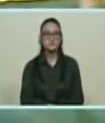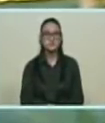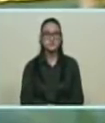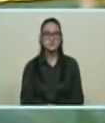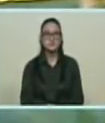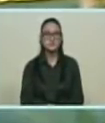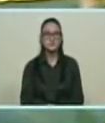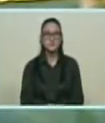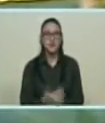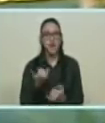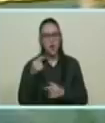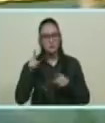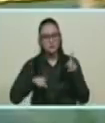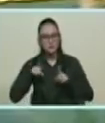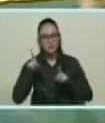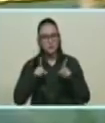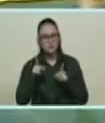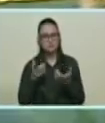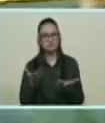Vamos a hacerle un balance, Pedro.